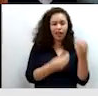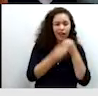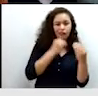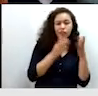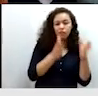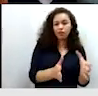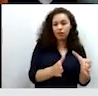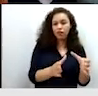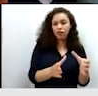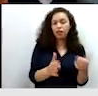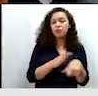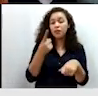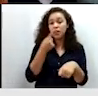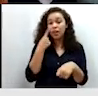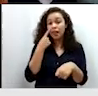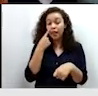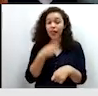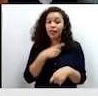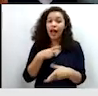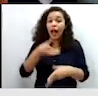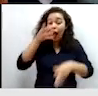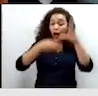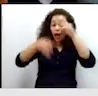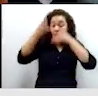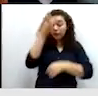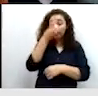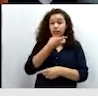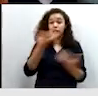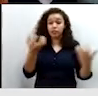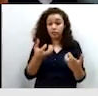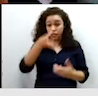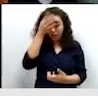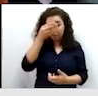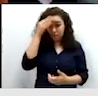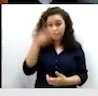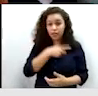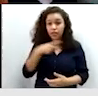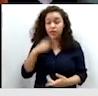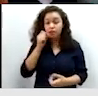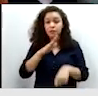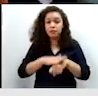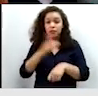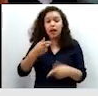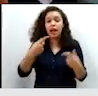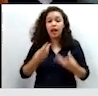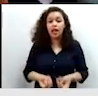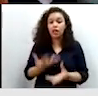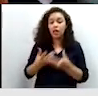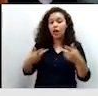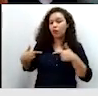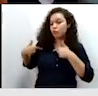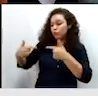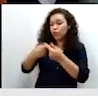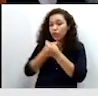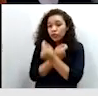era lo que les decía, debemos de aprender a hacer eso y sobre todo hacérselos saber a las nuevas generaciones para